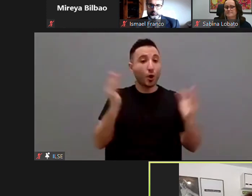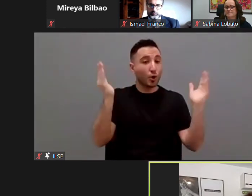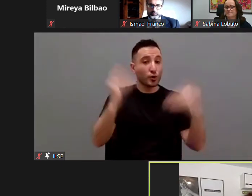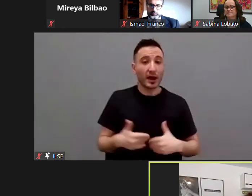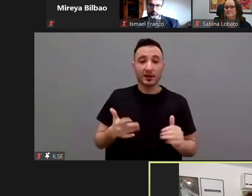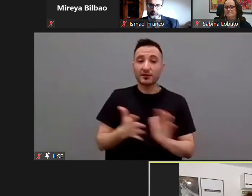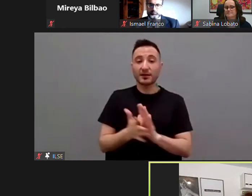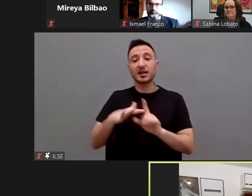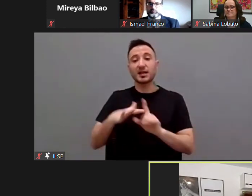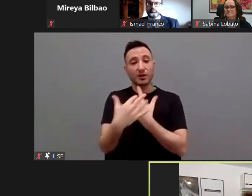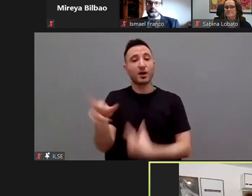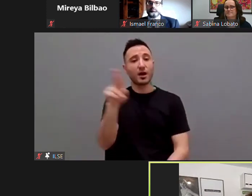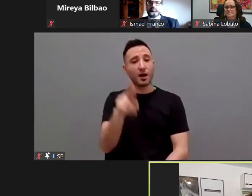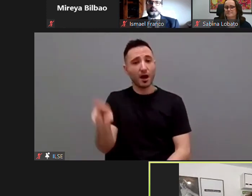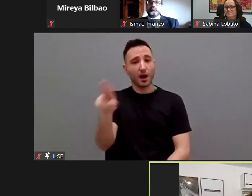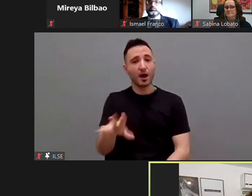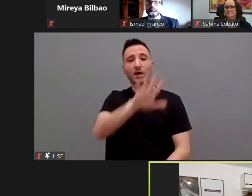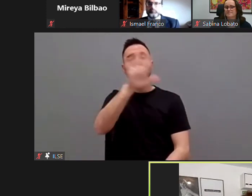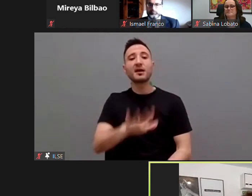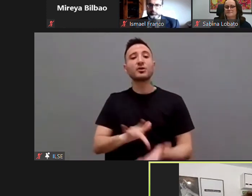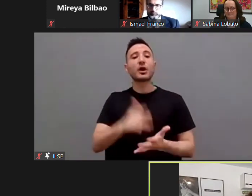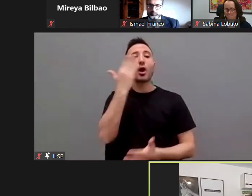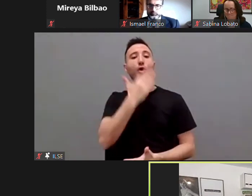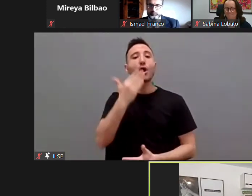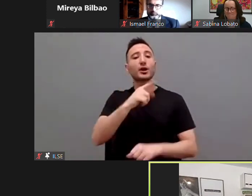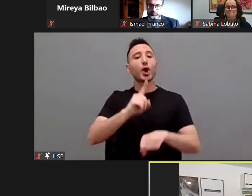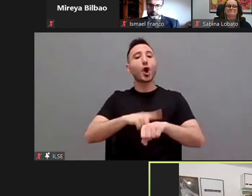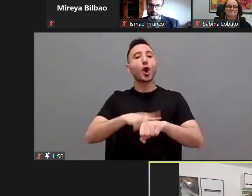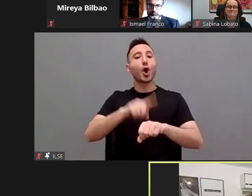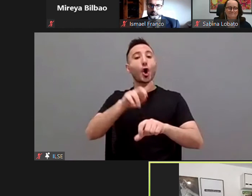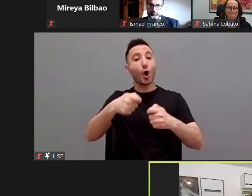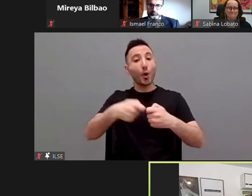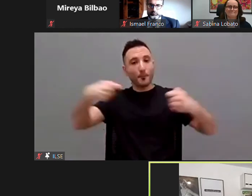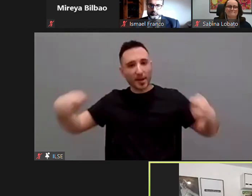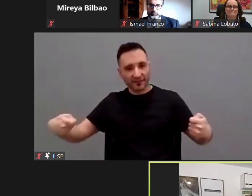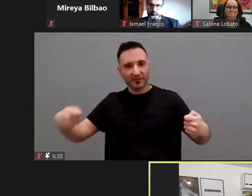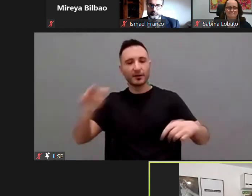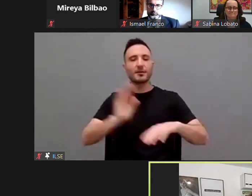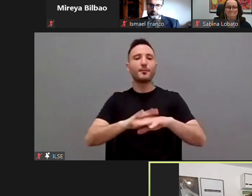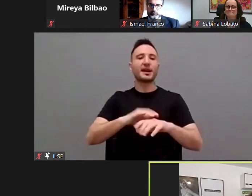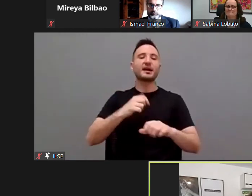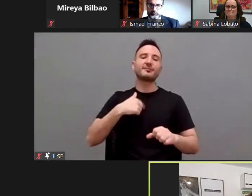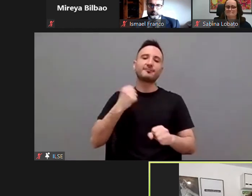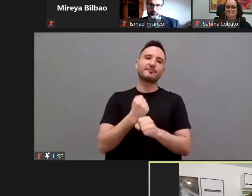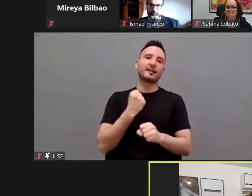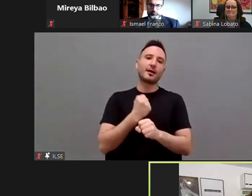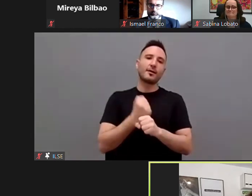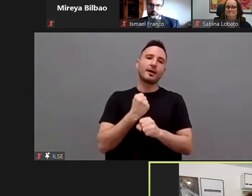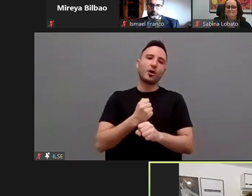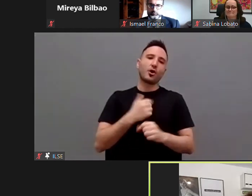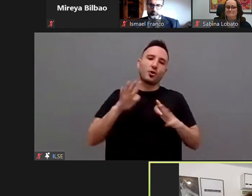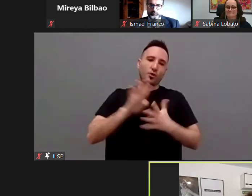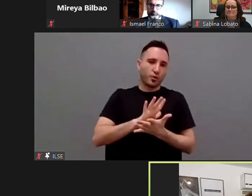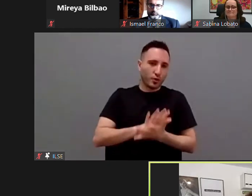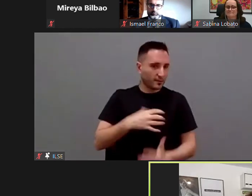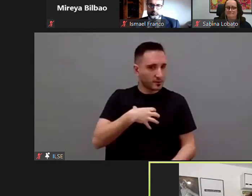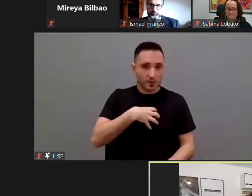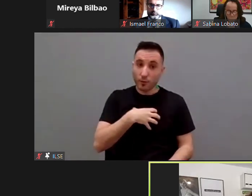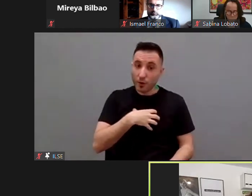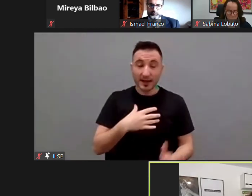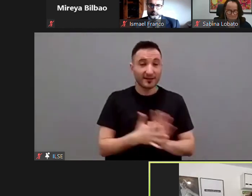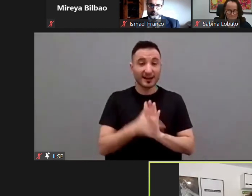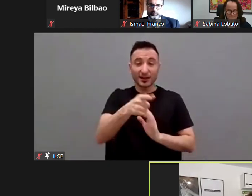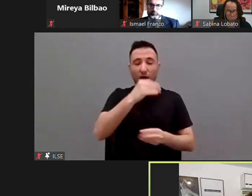fácil ampliar los horarios escolares a realmente racionalizar los horarios laborales. Es decir, realmente hay que cambiar los usos del tiempo, hay que